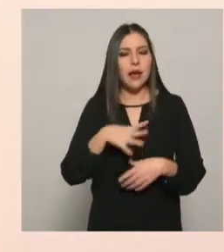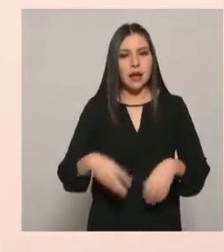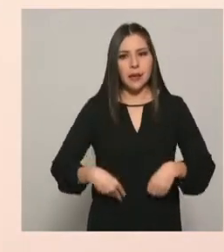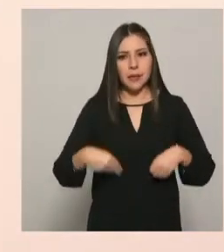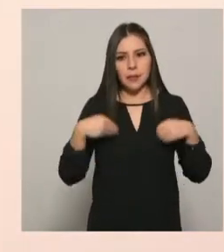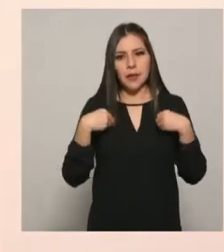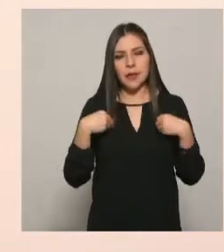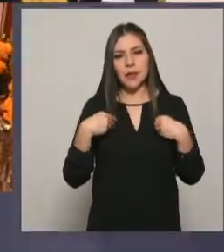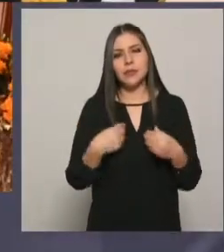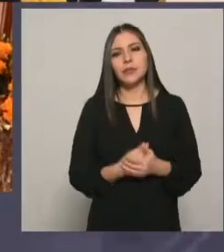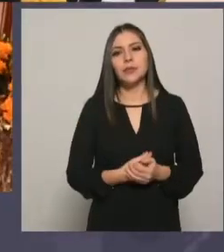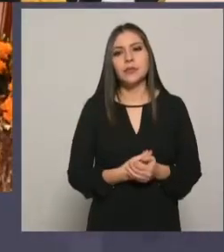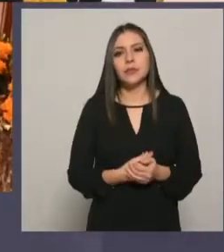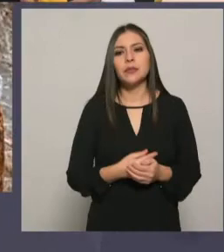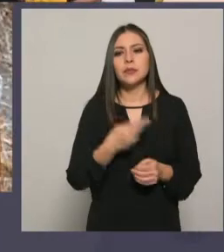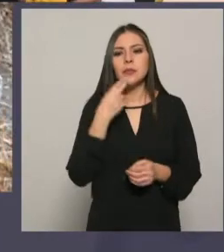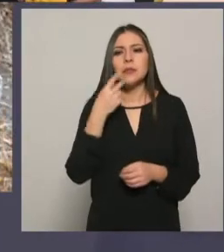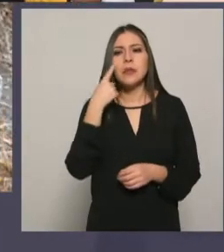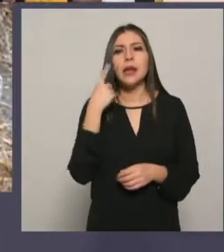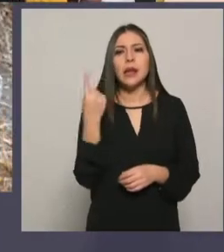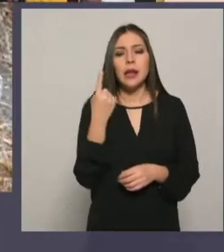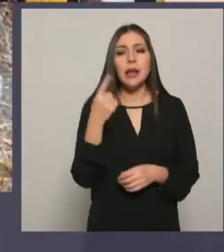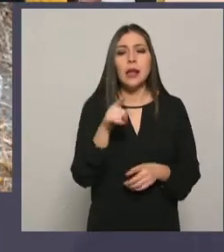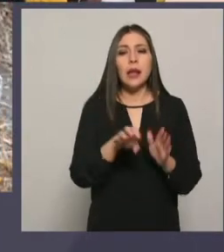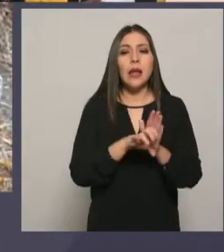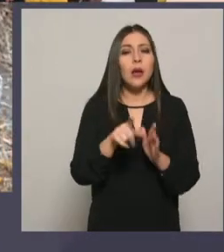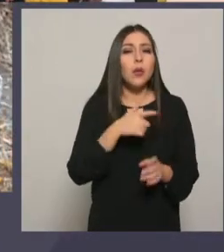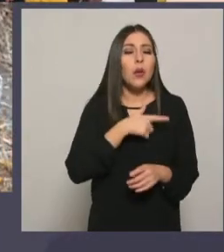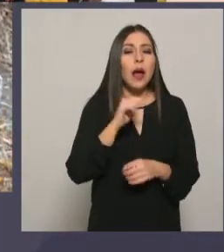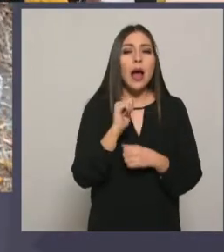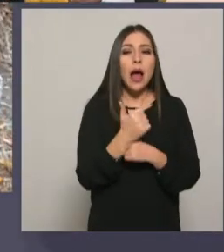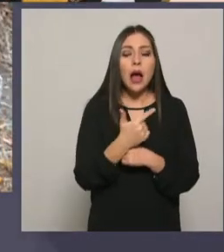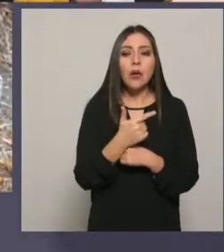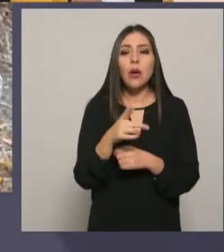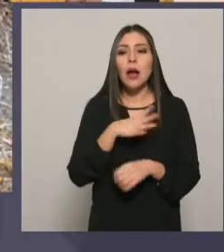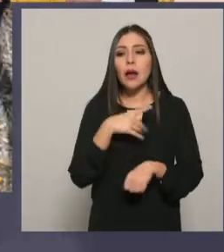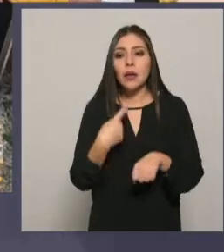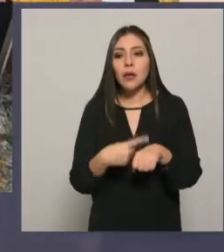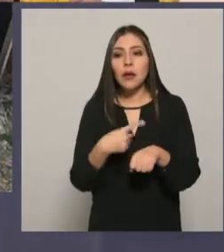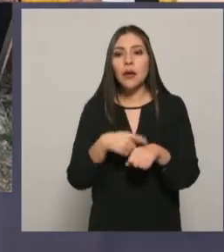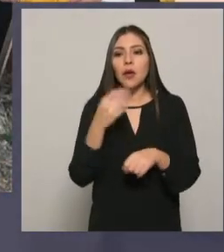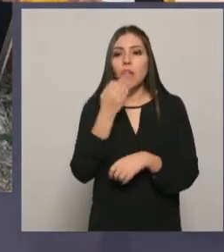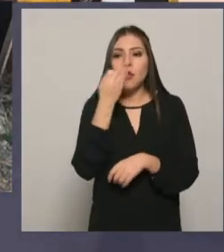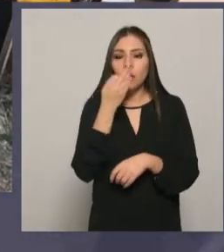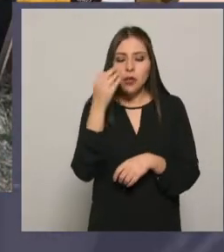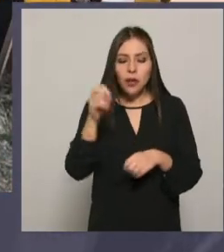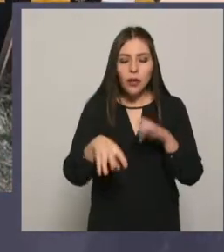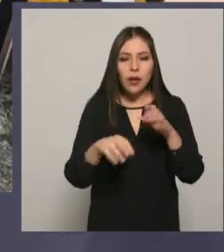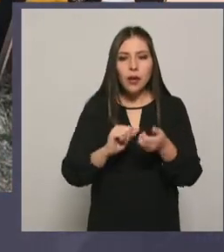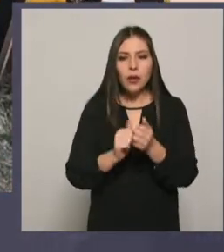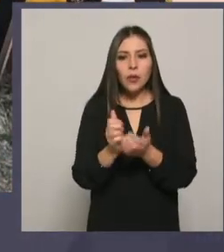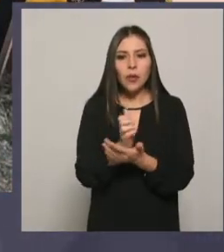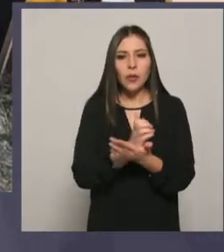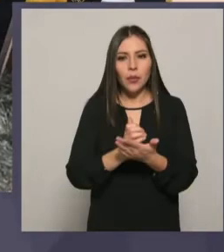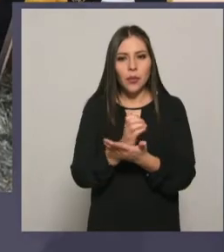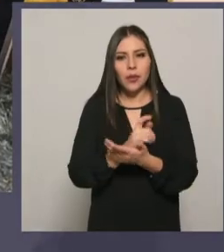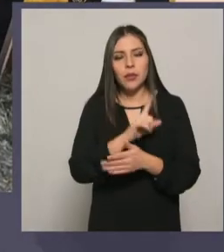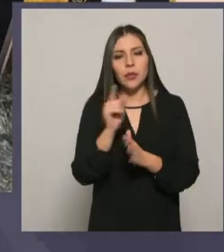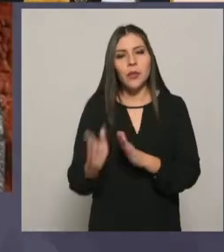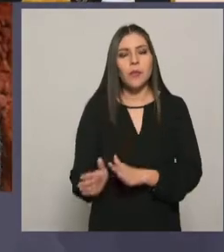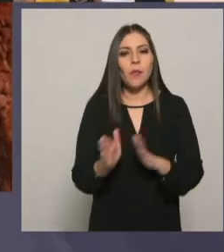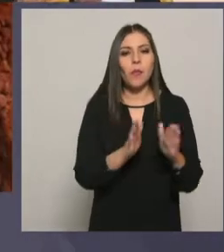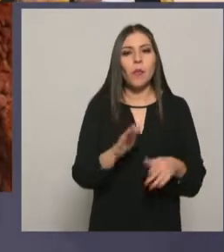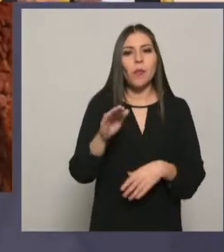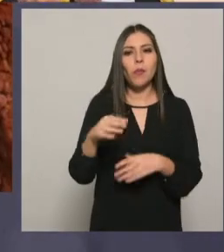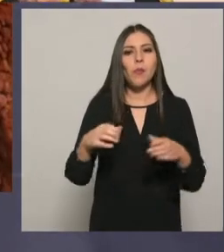alguna afección, se curaran con esas flores medicinales. Ahora pasamos a los mexicas.